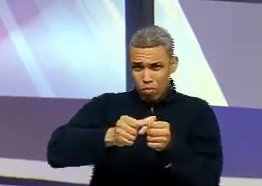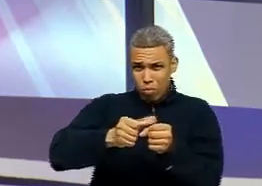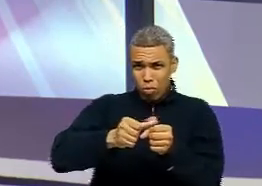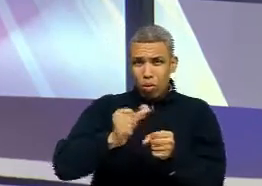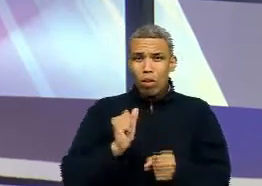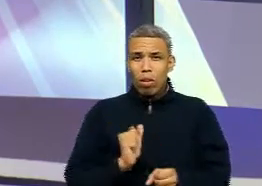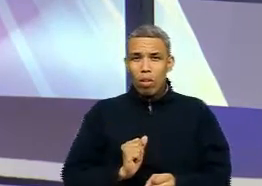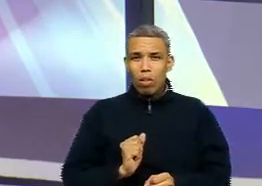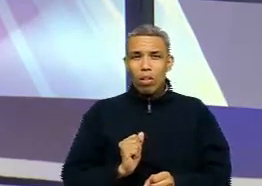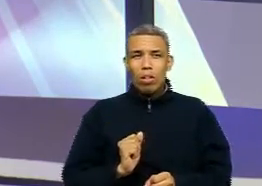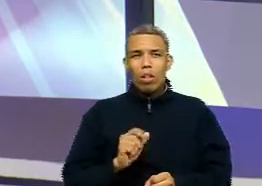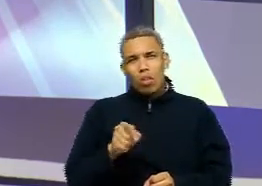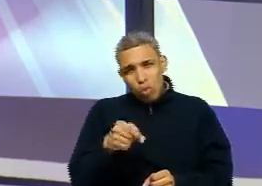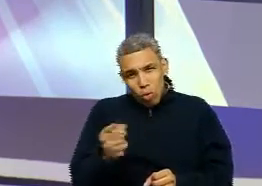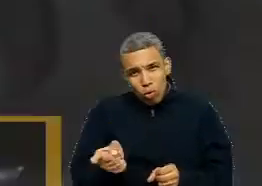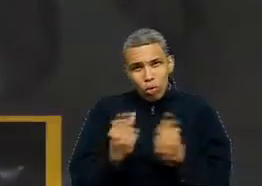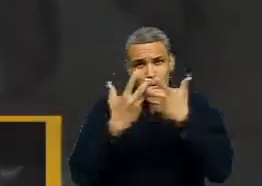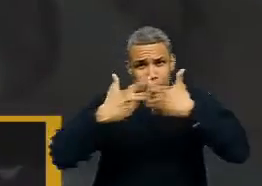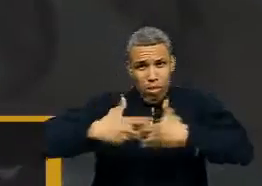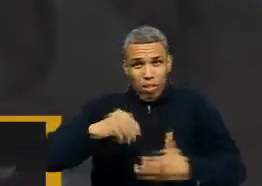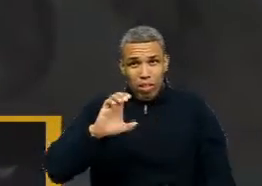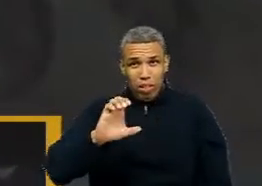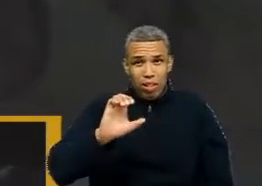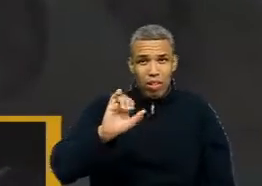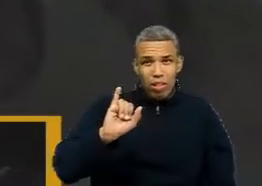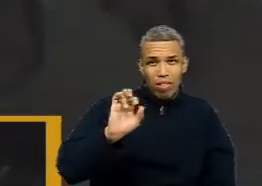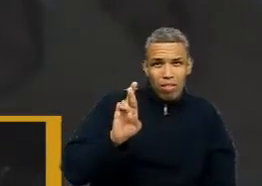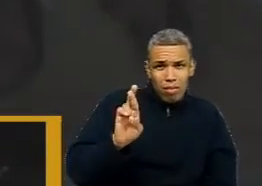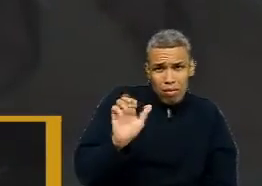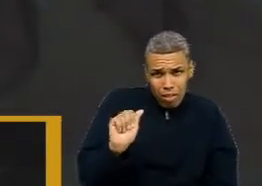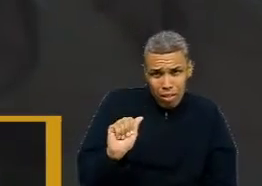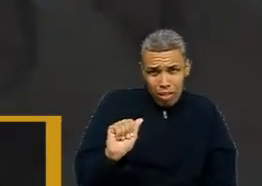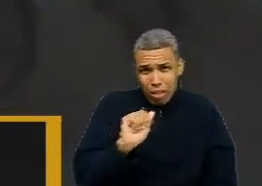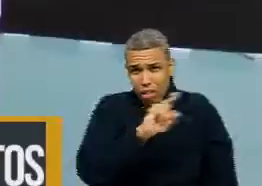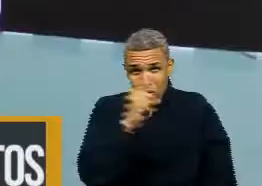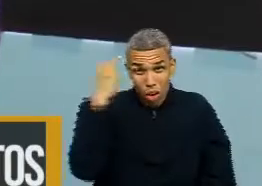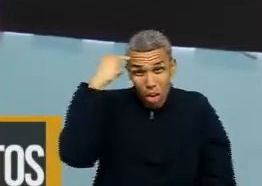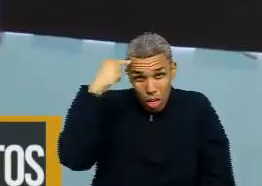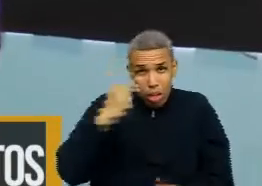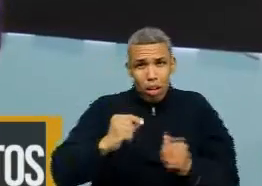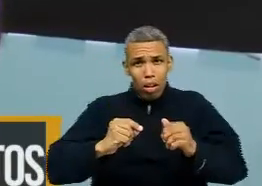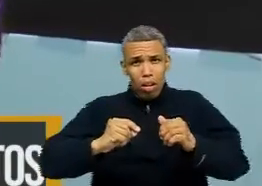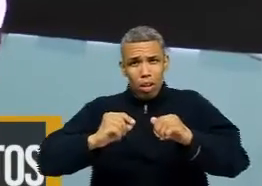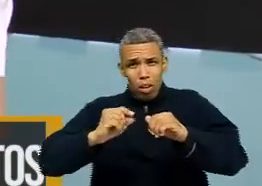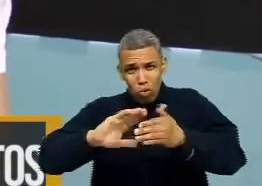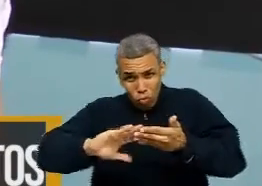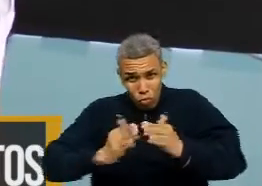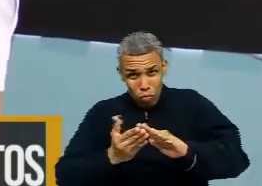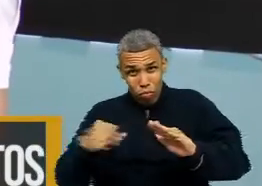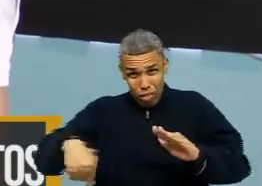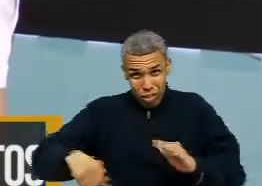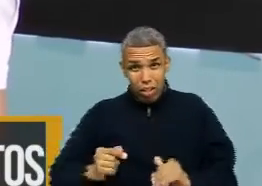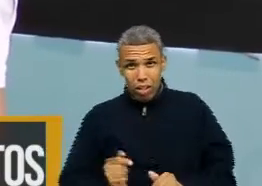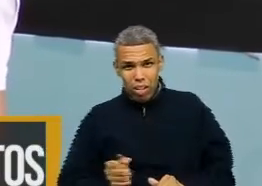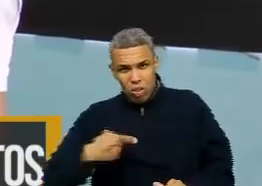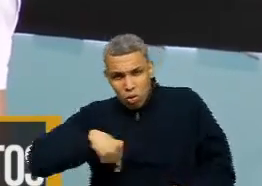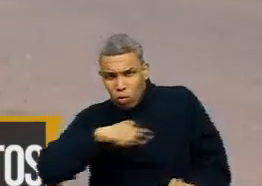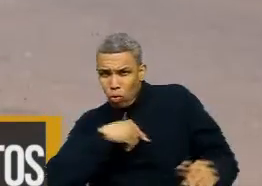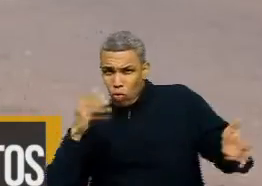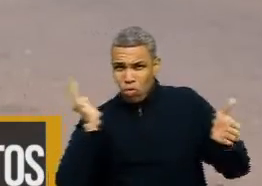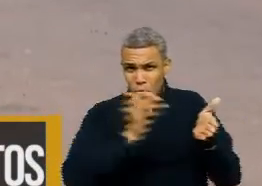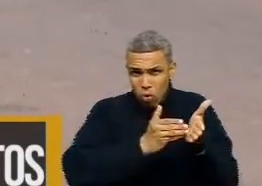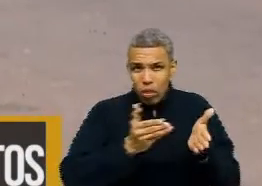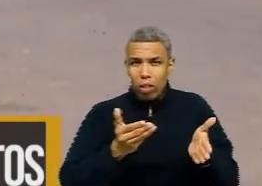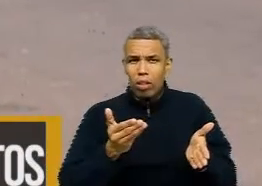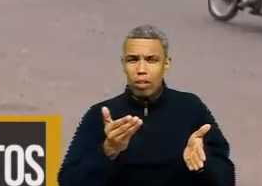Navidad de Año Nuevo. Elizabeth Cota igualmente es dirigente comunal del corregimiento del centro y expresa ya también su inconformismo por las medidas que